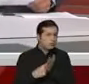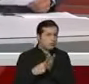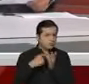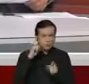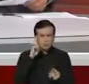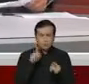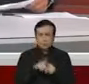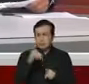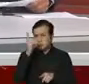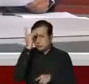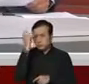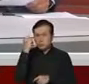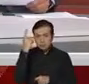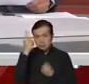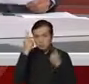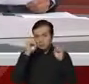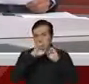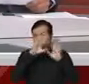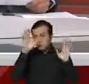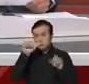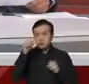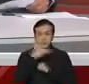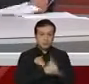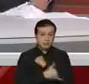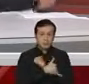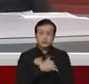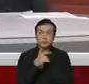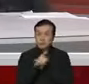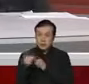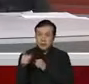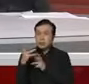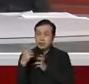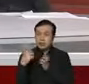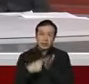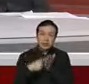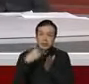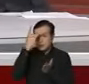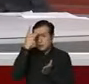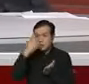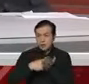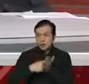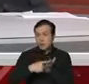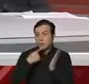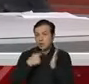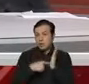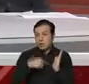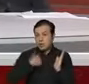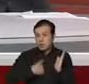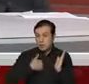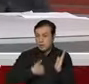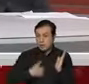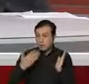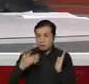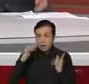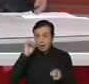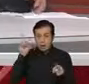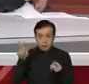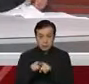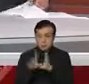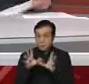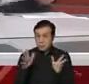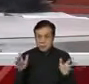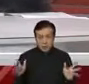deuda? Porque entendemos que hay otros países también que están intentando negociar sus deudas. Por ejemplo, Argentina no lo ha logrado